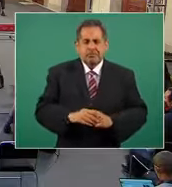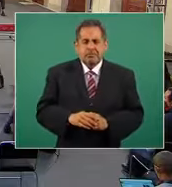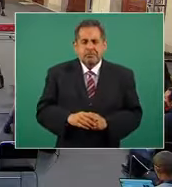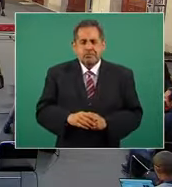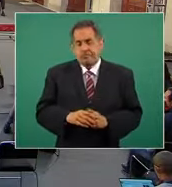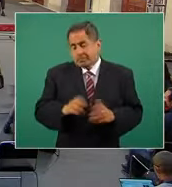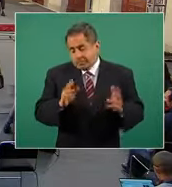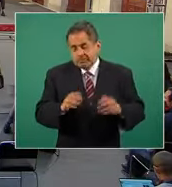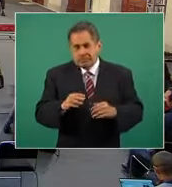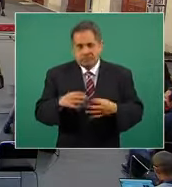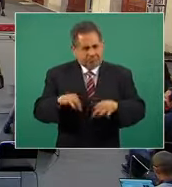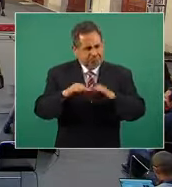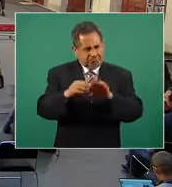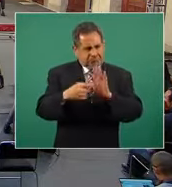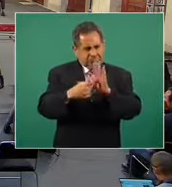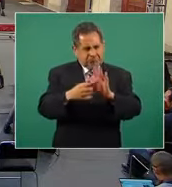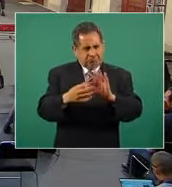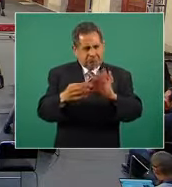Es que es importante, ¿no?